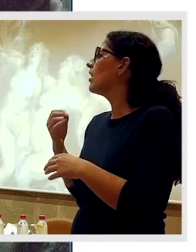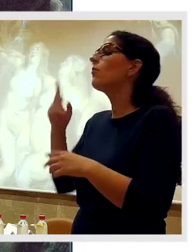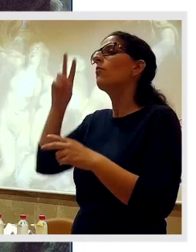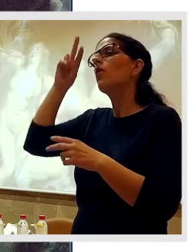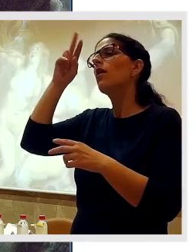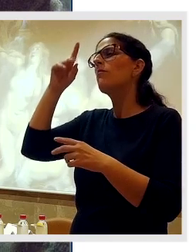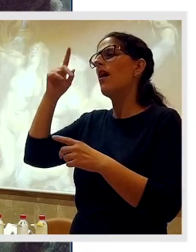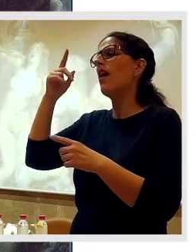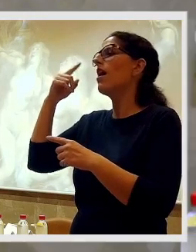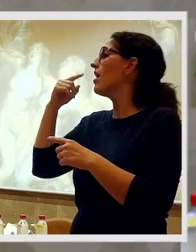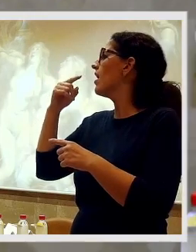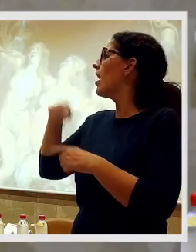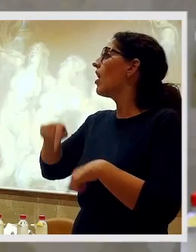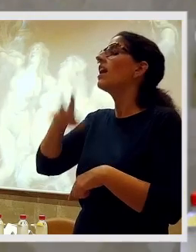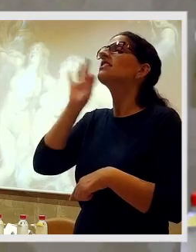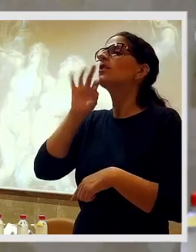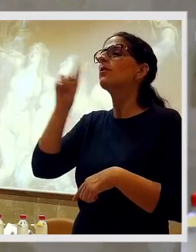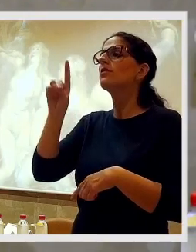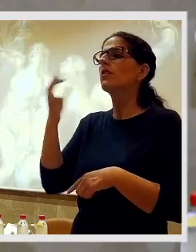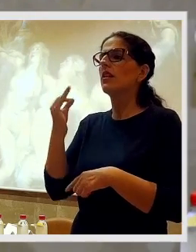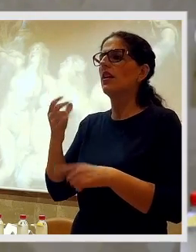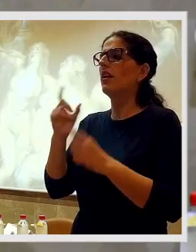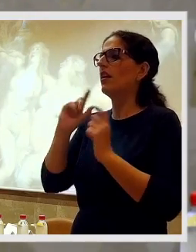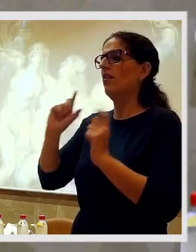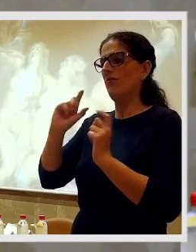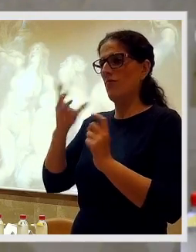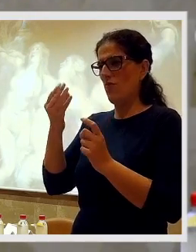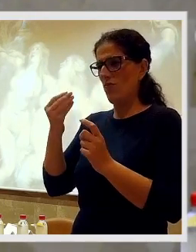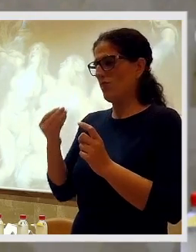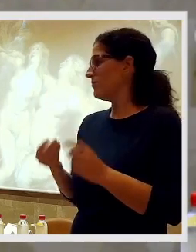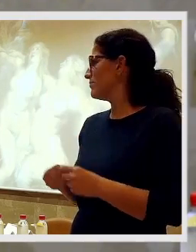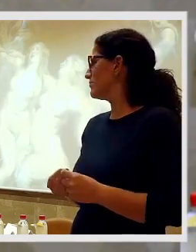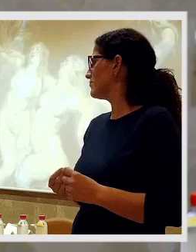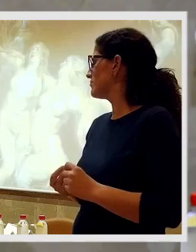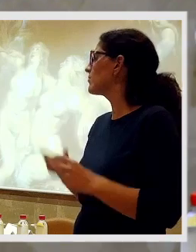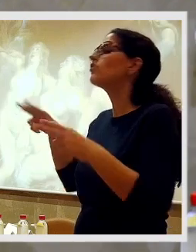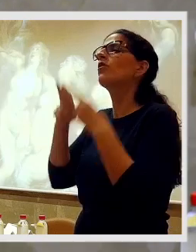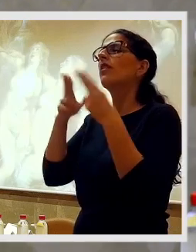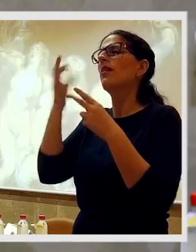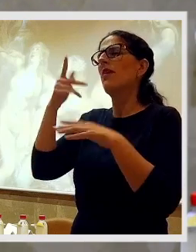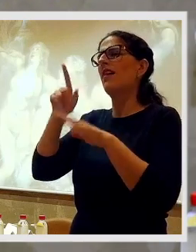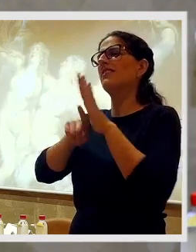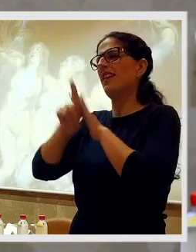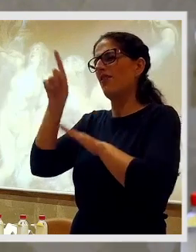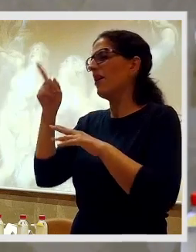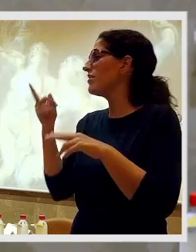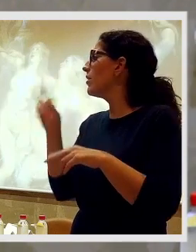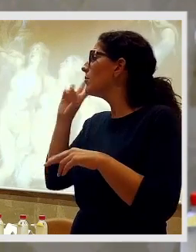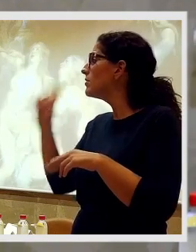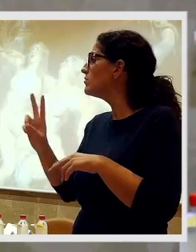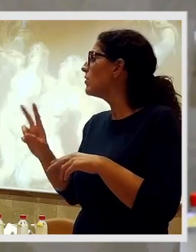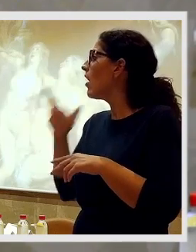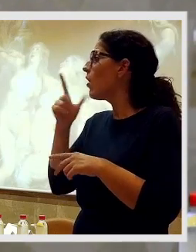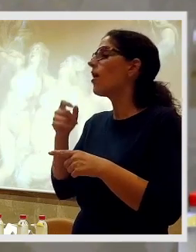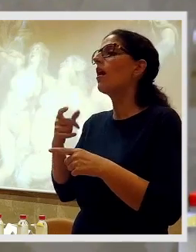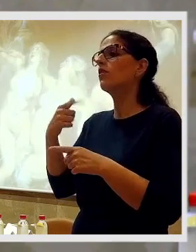podemos considerar la plaga del siglo XXI en las sociedades civilizadas. Pero no solamente en las sociedades civilizadas, como bien sabéis, estamos